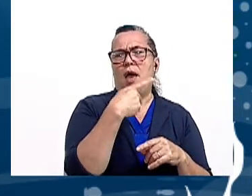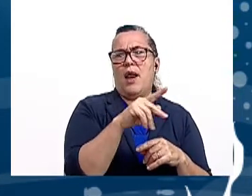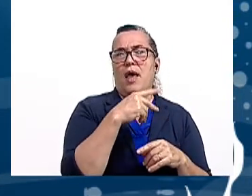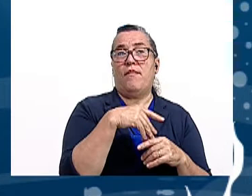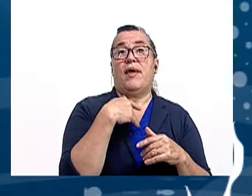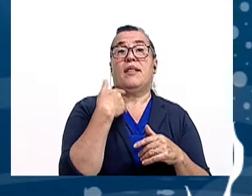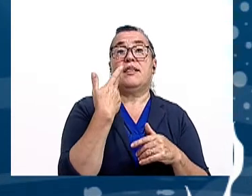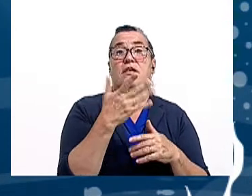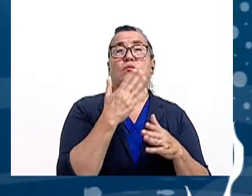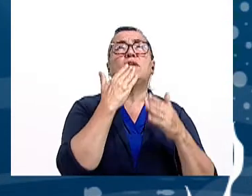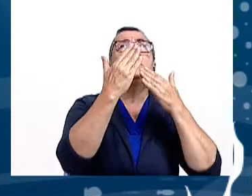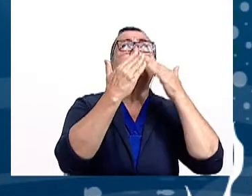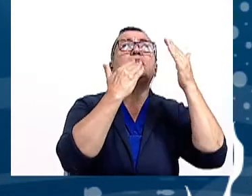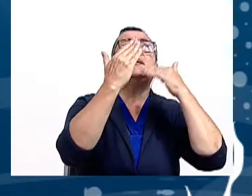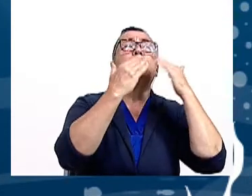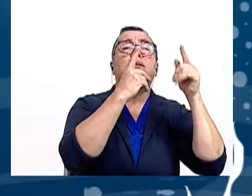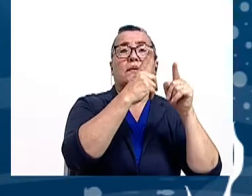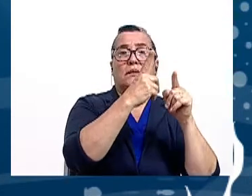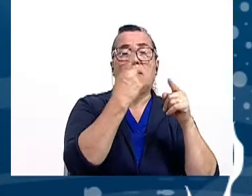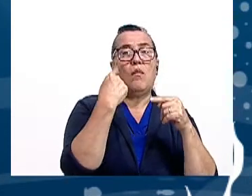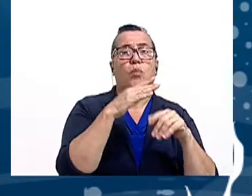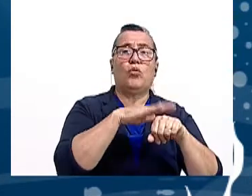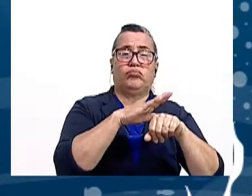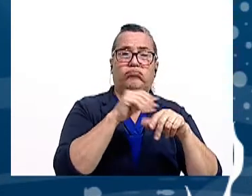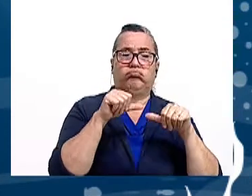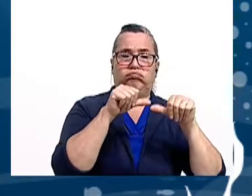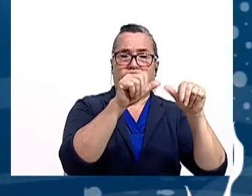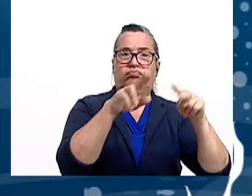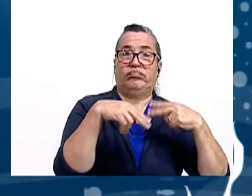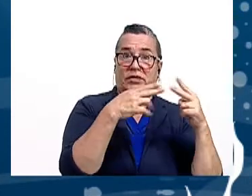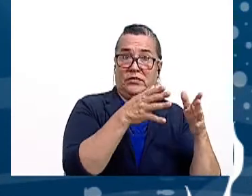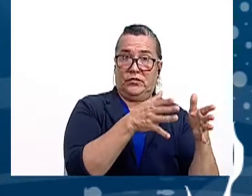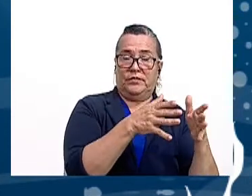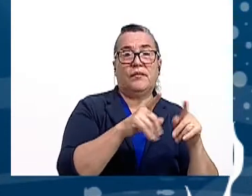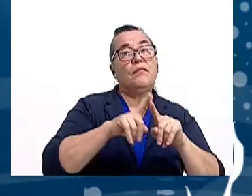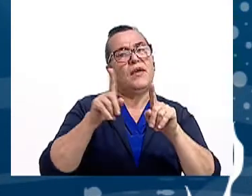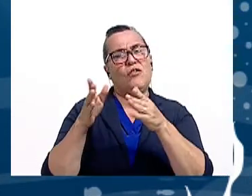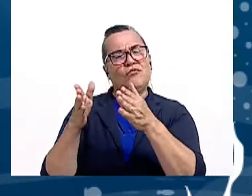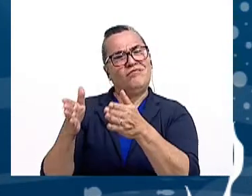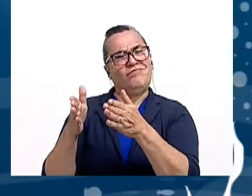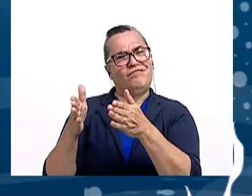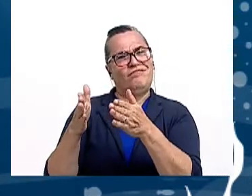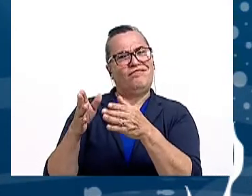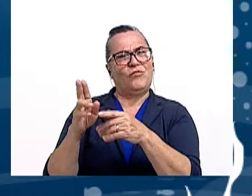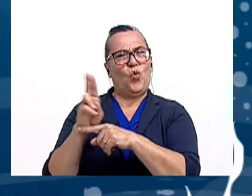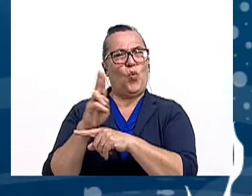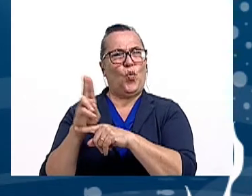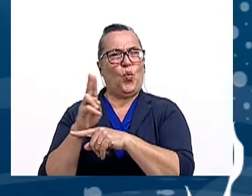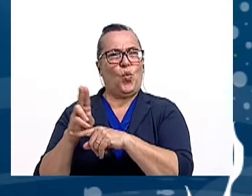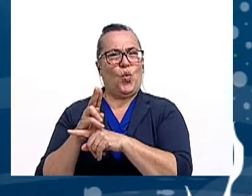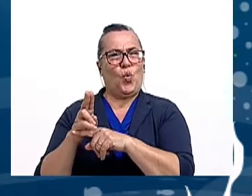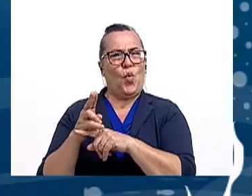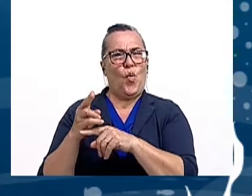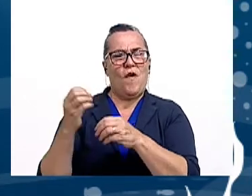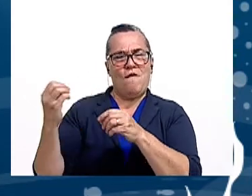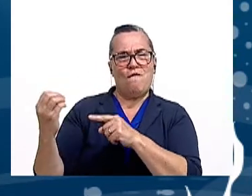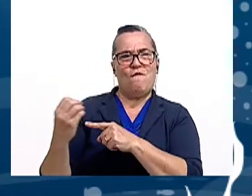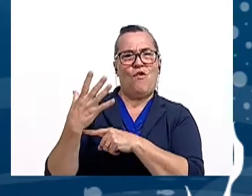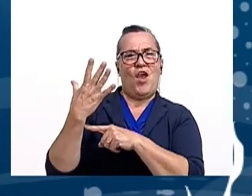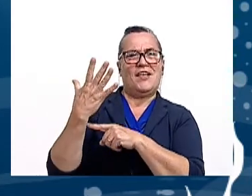después agradece a Dios por dejarlo vivir. Pero también se puede ver en Robinson esa